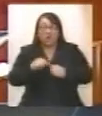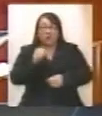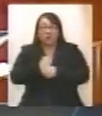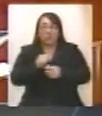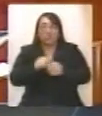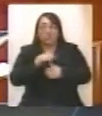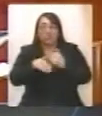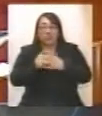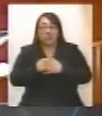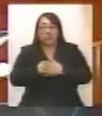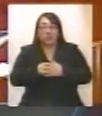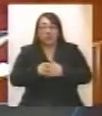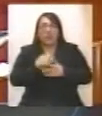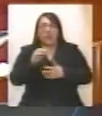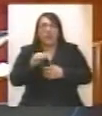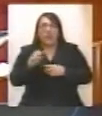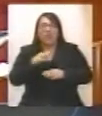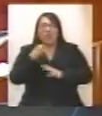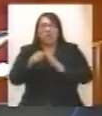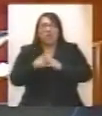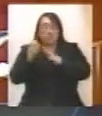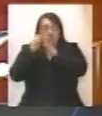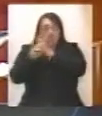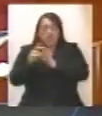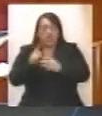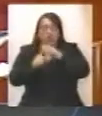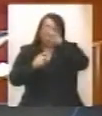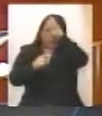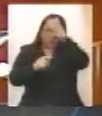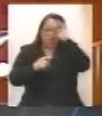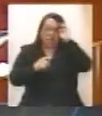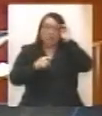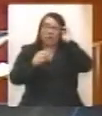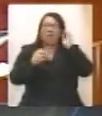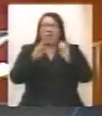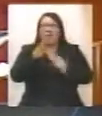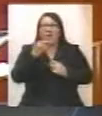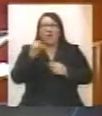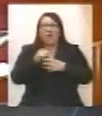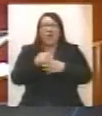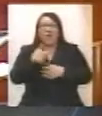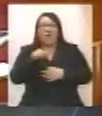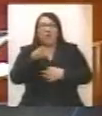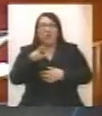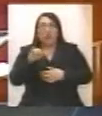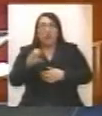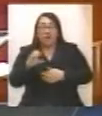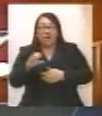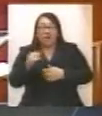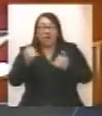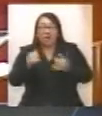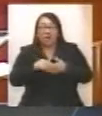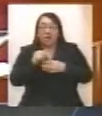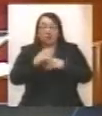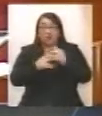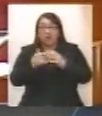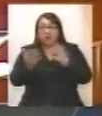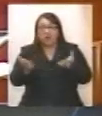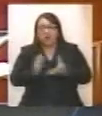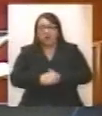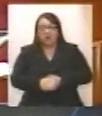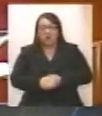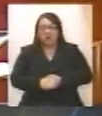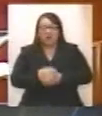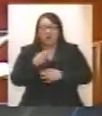la ejecución de megaproyectos mineros como las Bambas en Apurímac, actualmente en construcción,